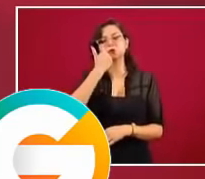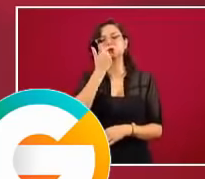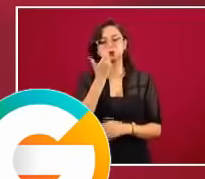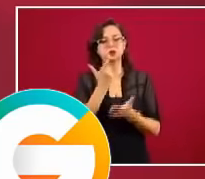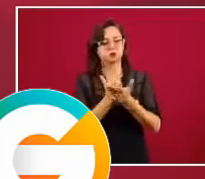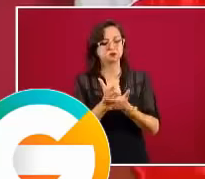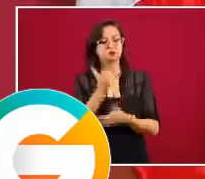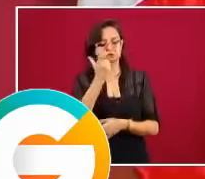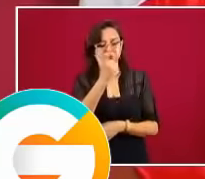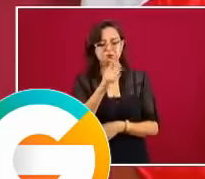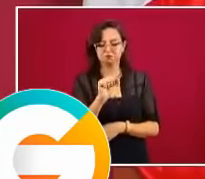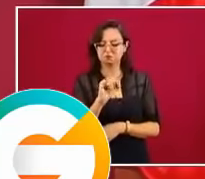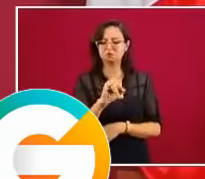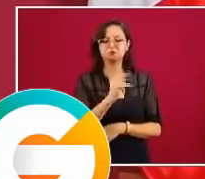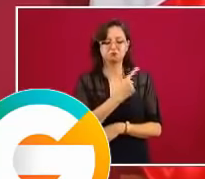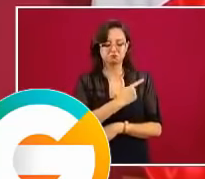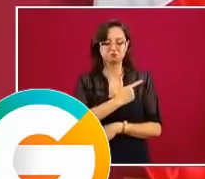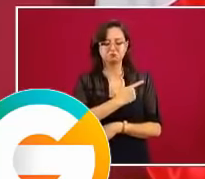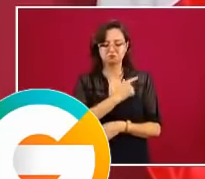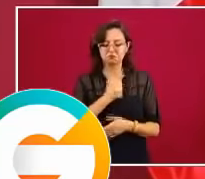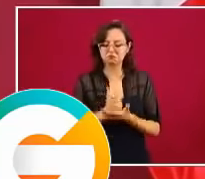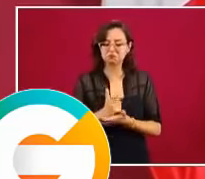de plano